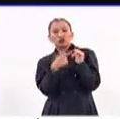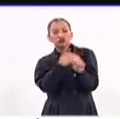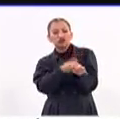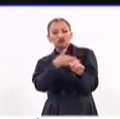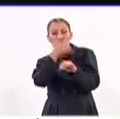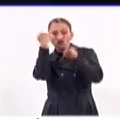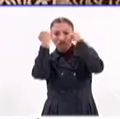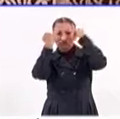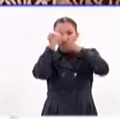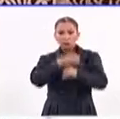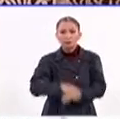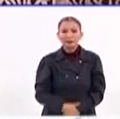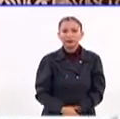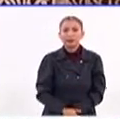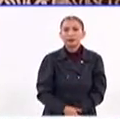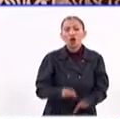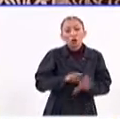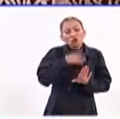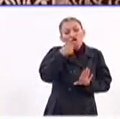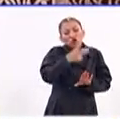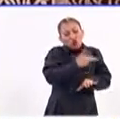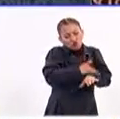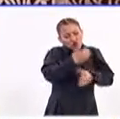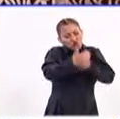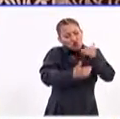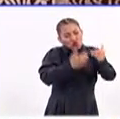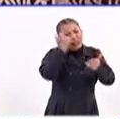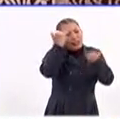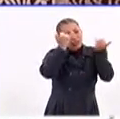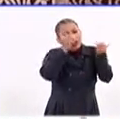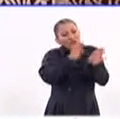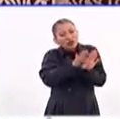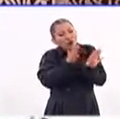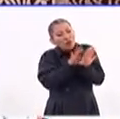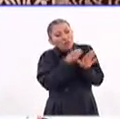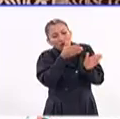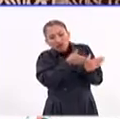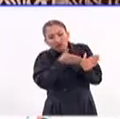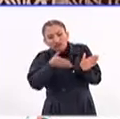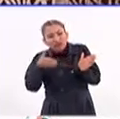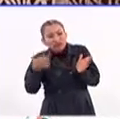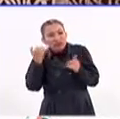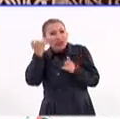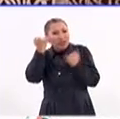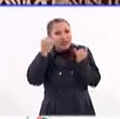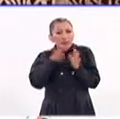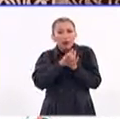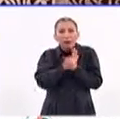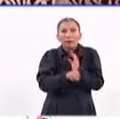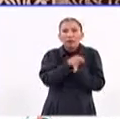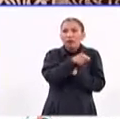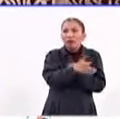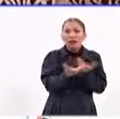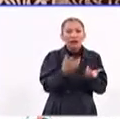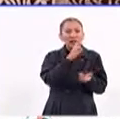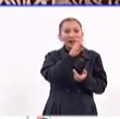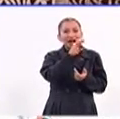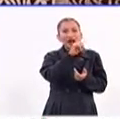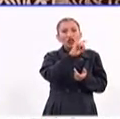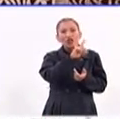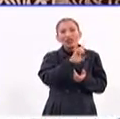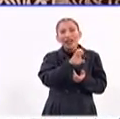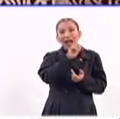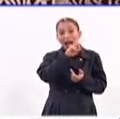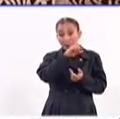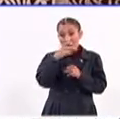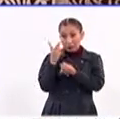procesos creativos. ¿Cómo son sus procesos creativos? ¿Cómo es que el proceso creativo, por ejemplo, de alguien como Ricardo de Armas, que